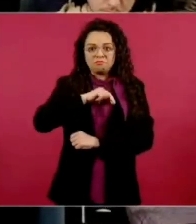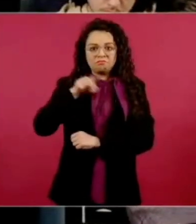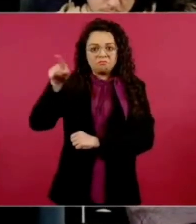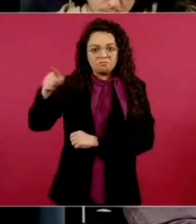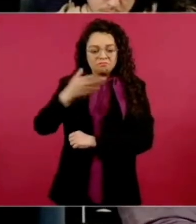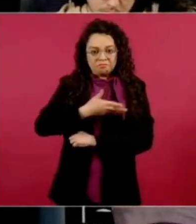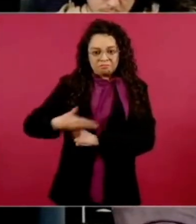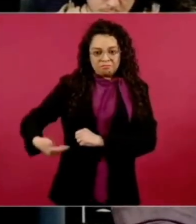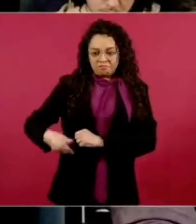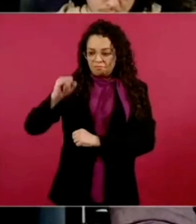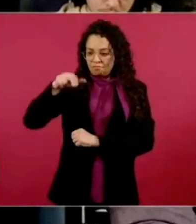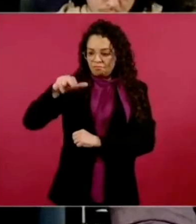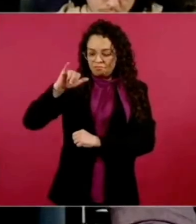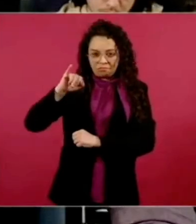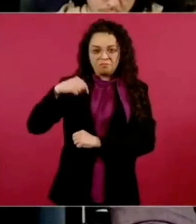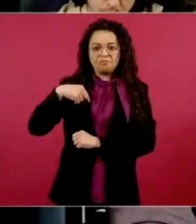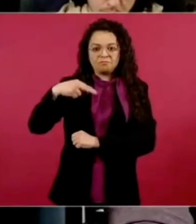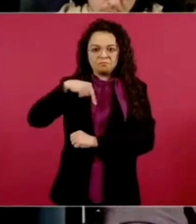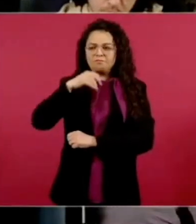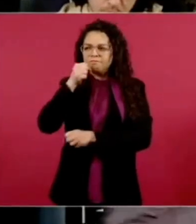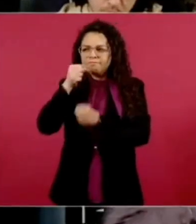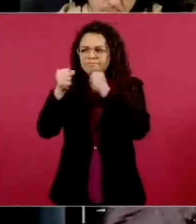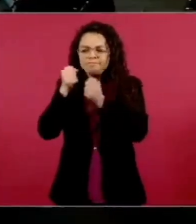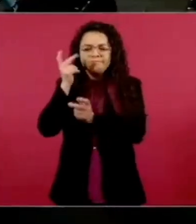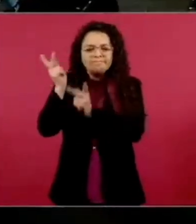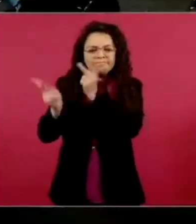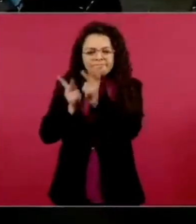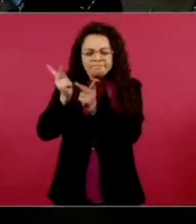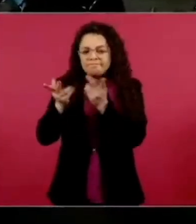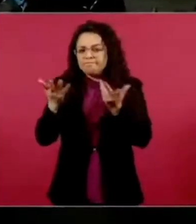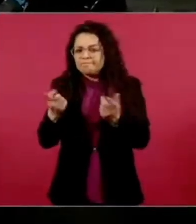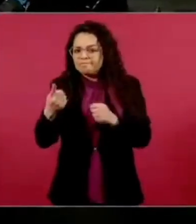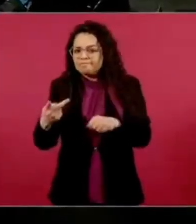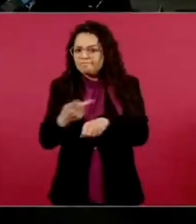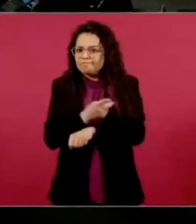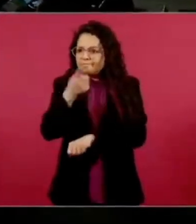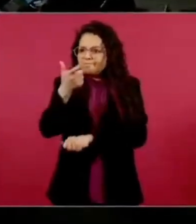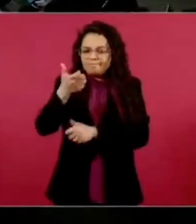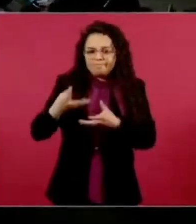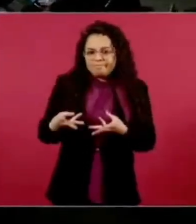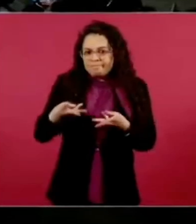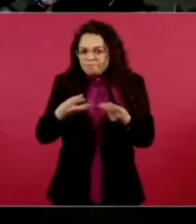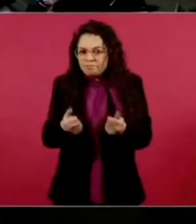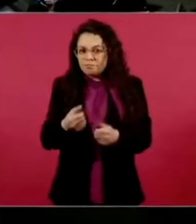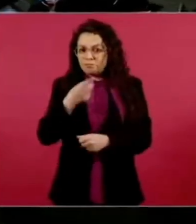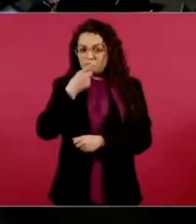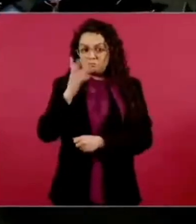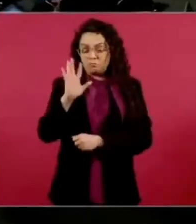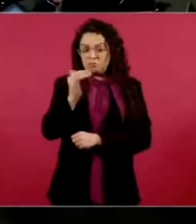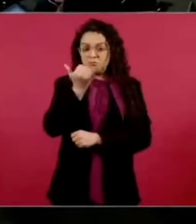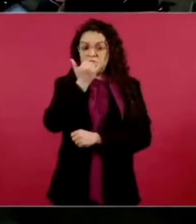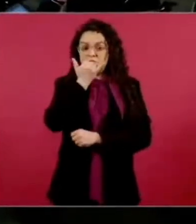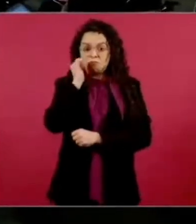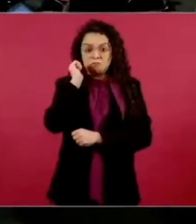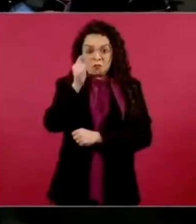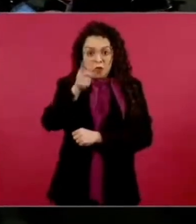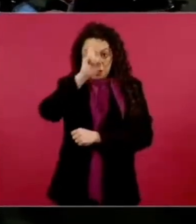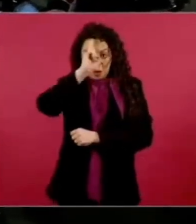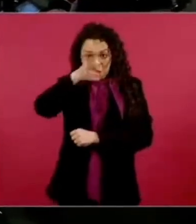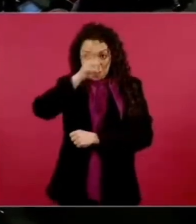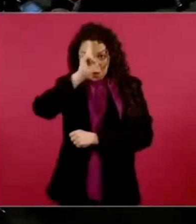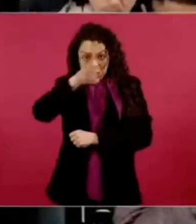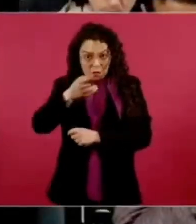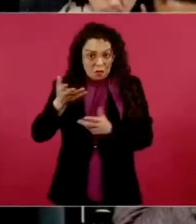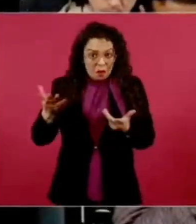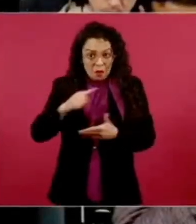INAI, Adrián Alcalá, pues para preguntarle sobre estos gastos, y él dice que no tenía ninguna prohibición de acudir